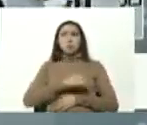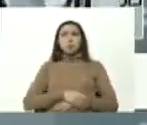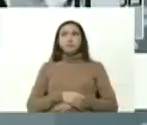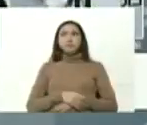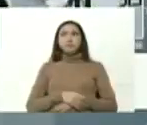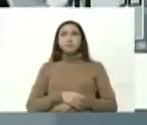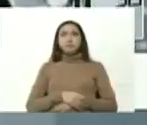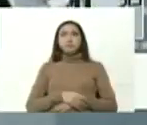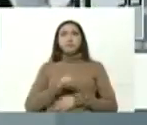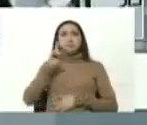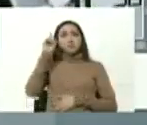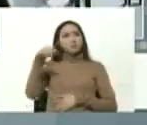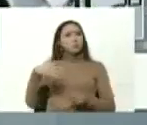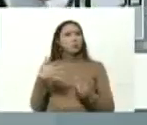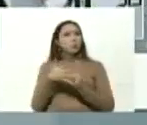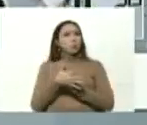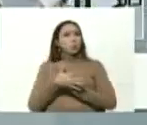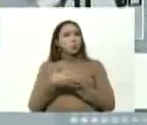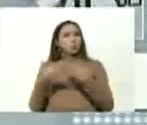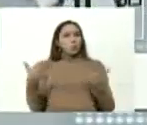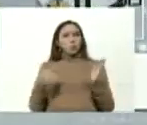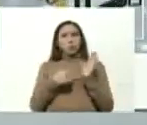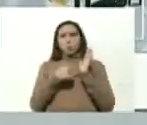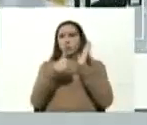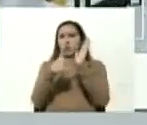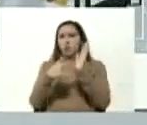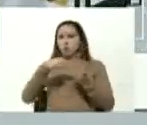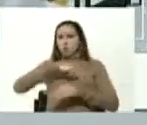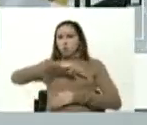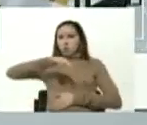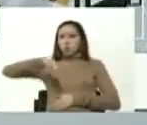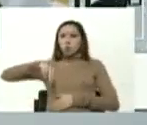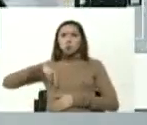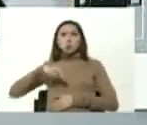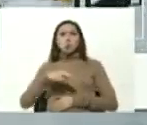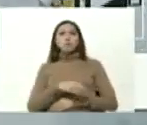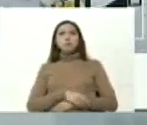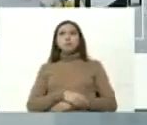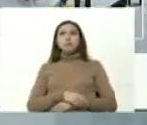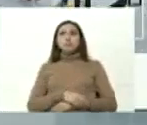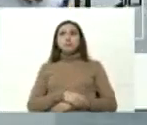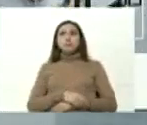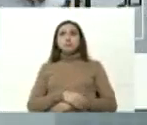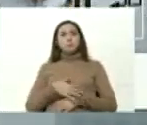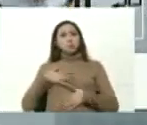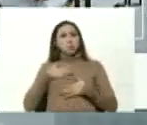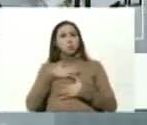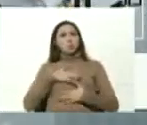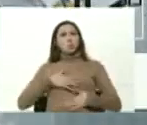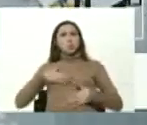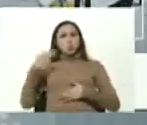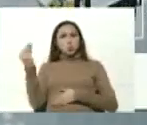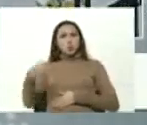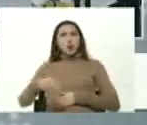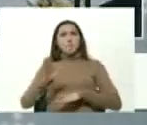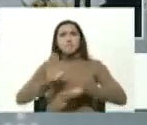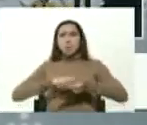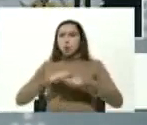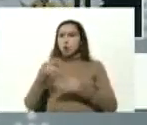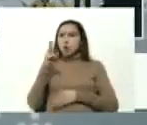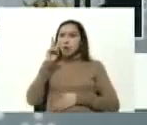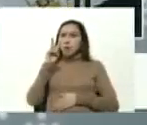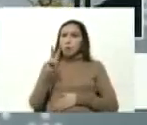También allí, a pesar de que en esta materia estamos más satisfechos, porque hemos